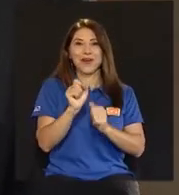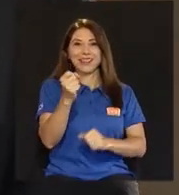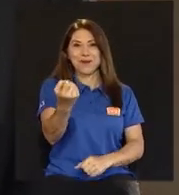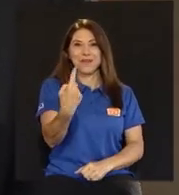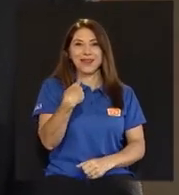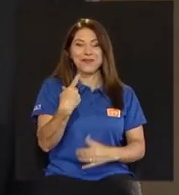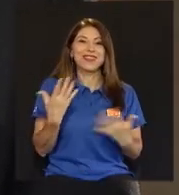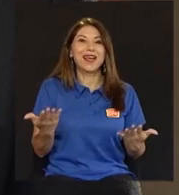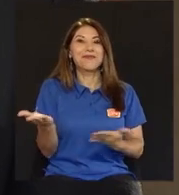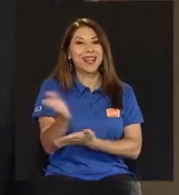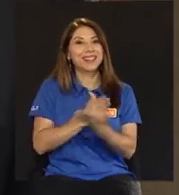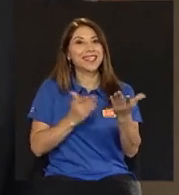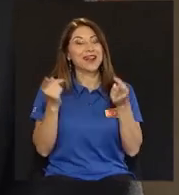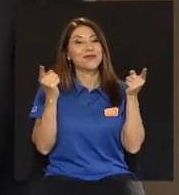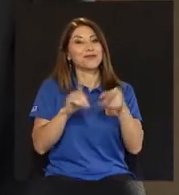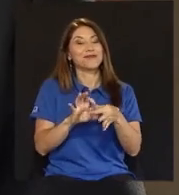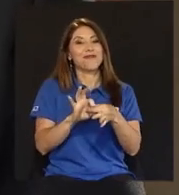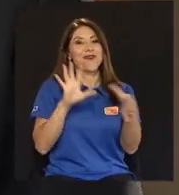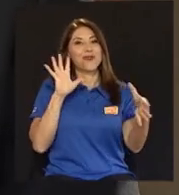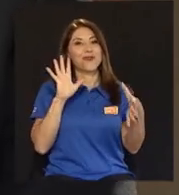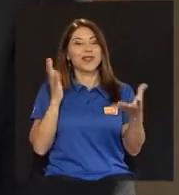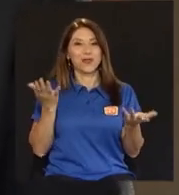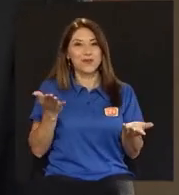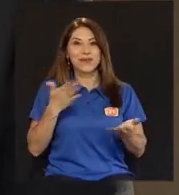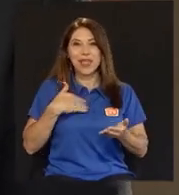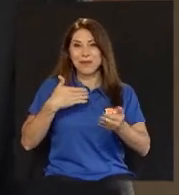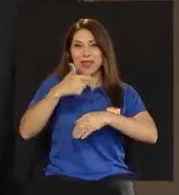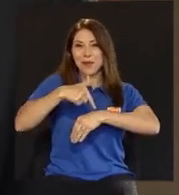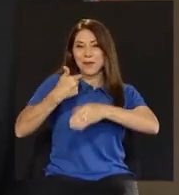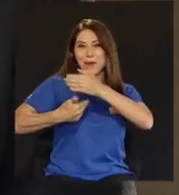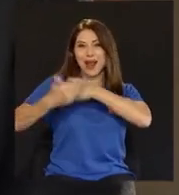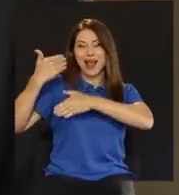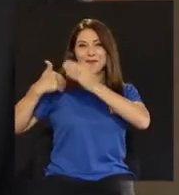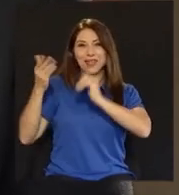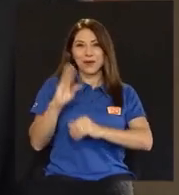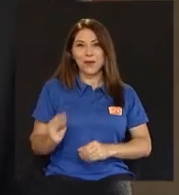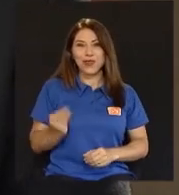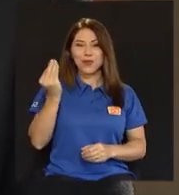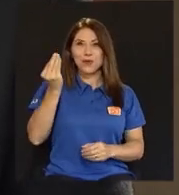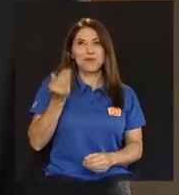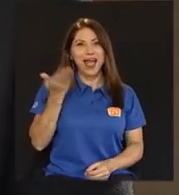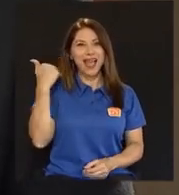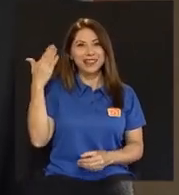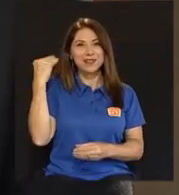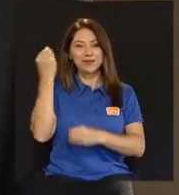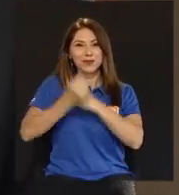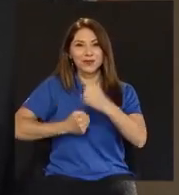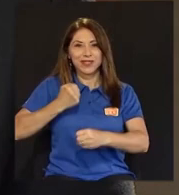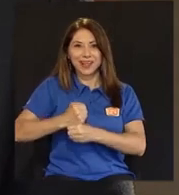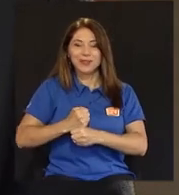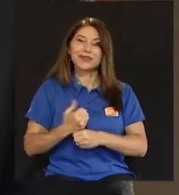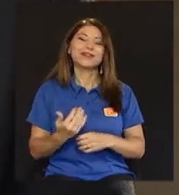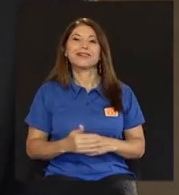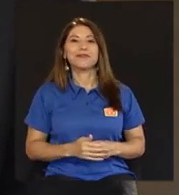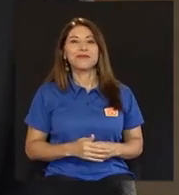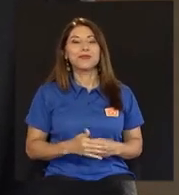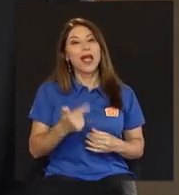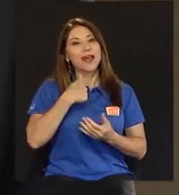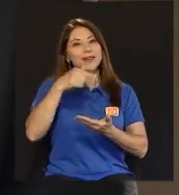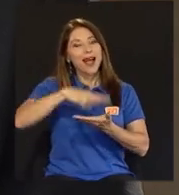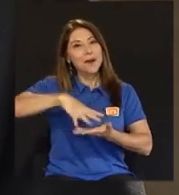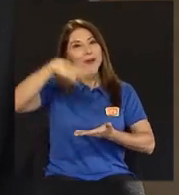algo fortuito. En mi época de juventud, hace ya muchos años,